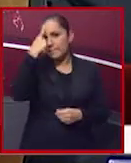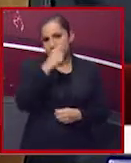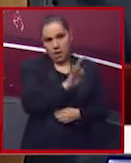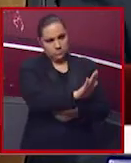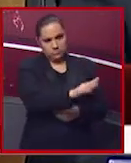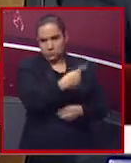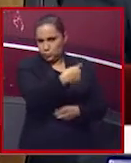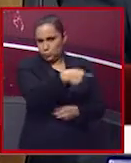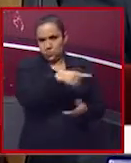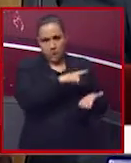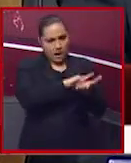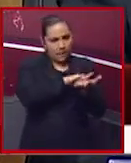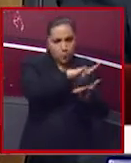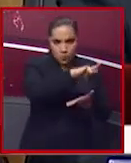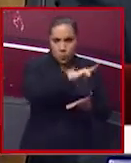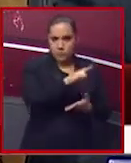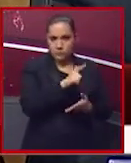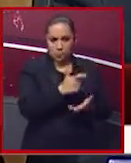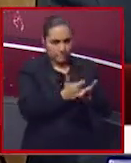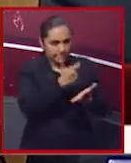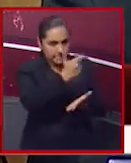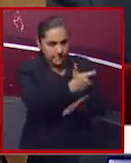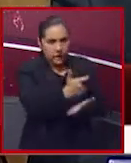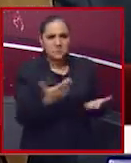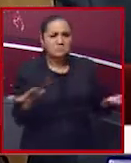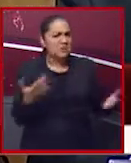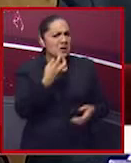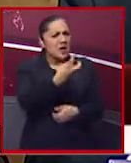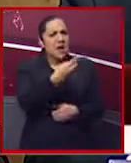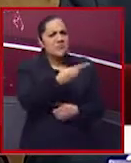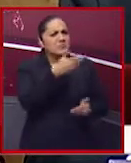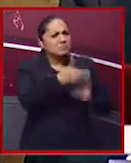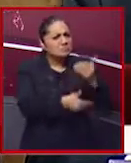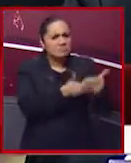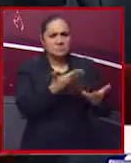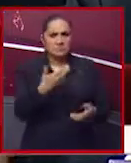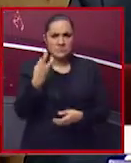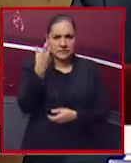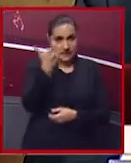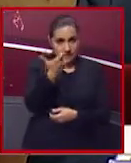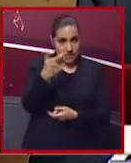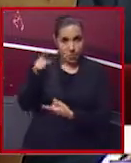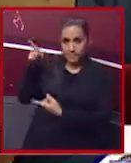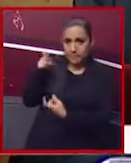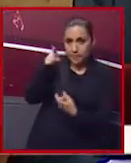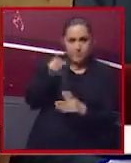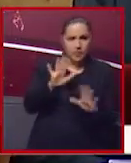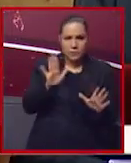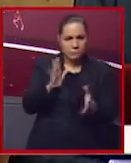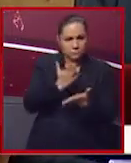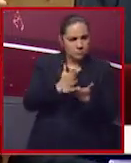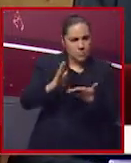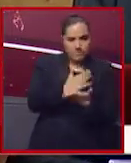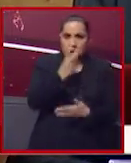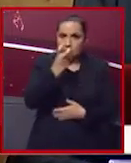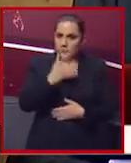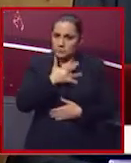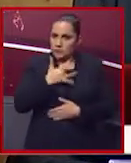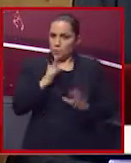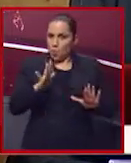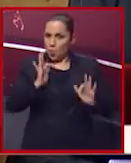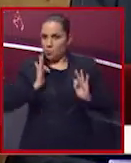el aeropuerto. Entonces, no va a tener ningún impacto. Creemos que va a ser un gran éxito, nos sentimos muy orgullosos.